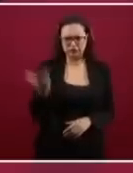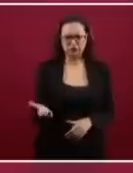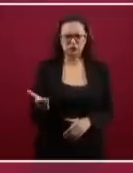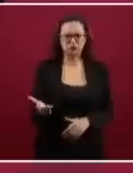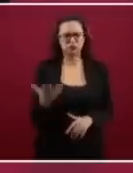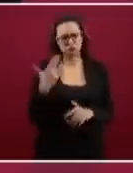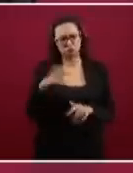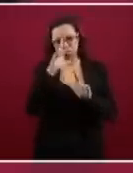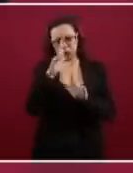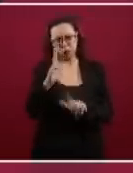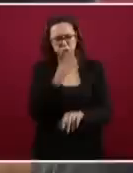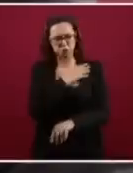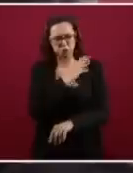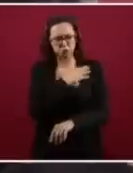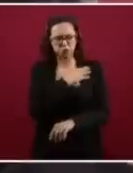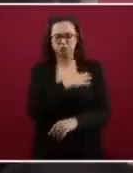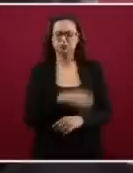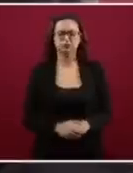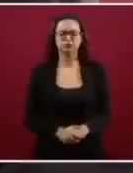honorable, de bien.